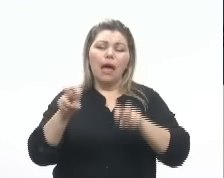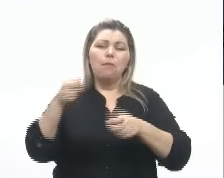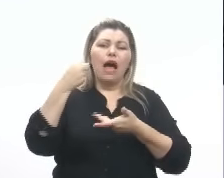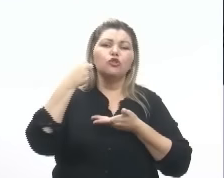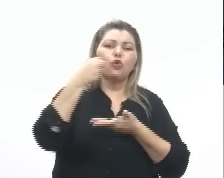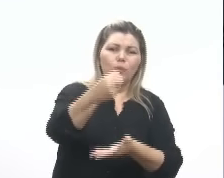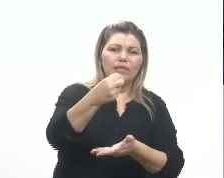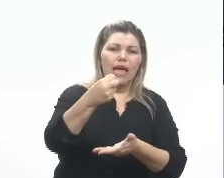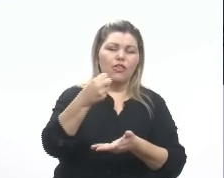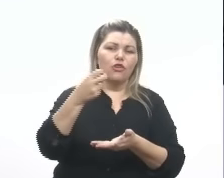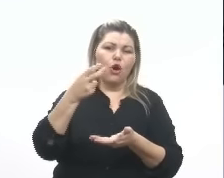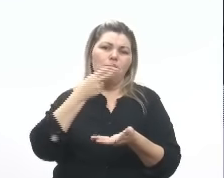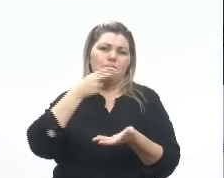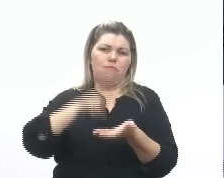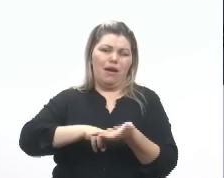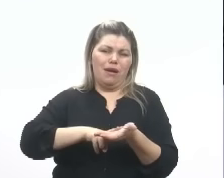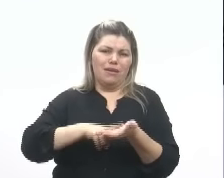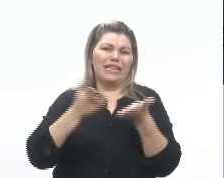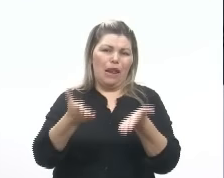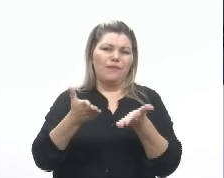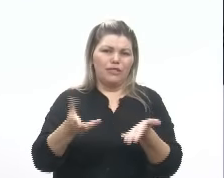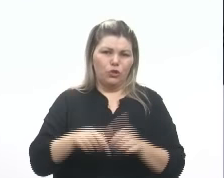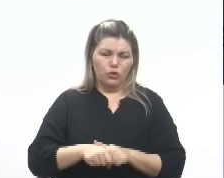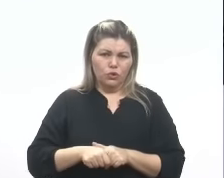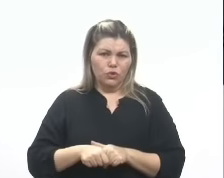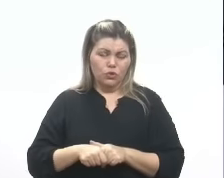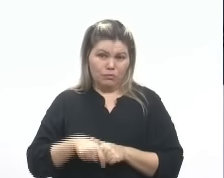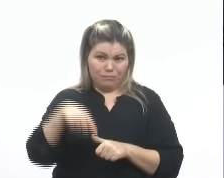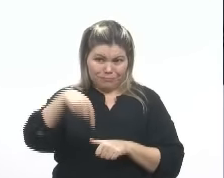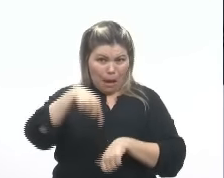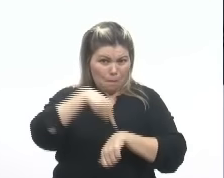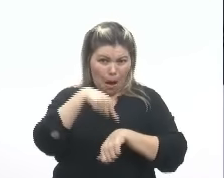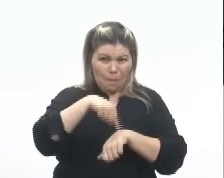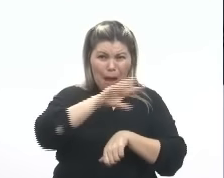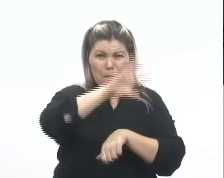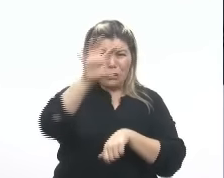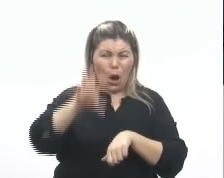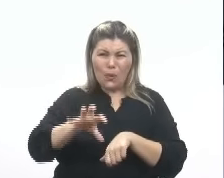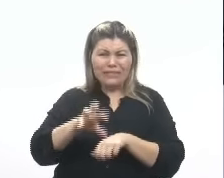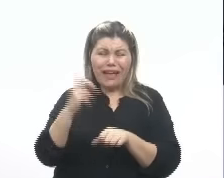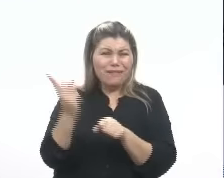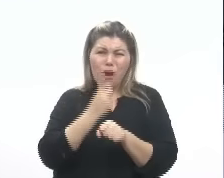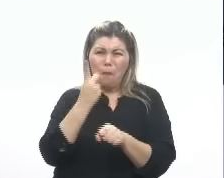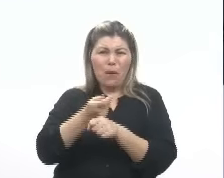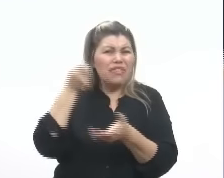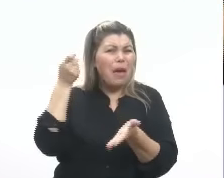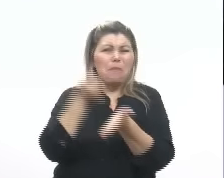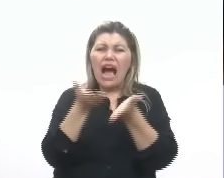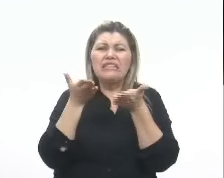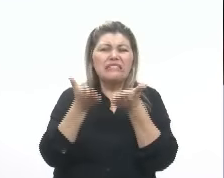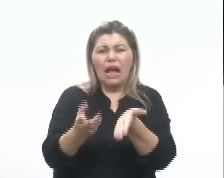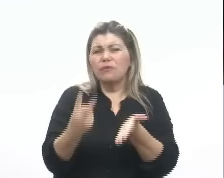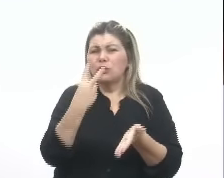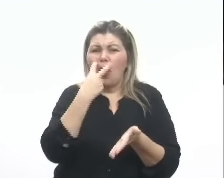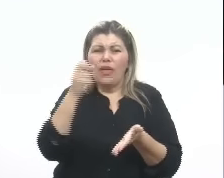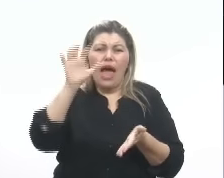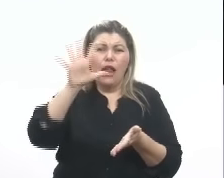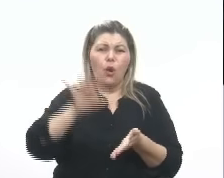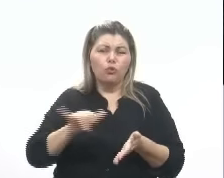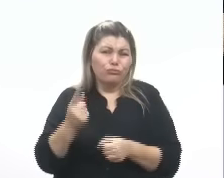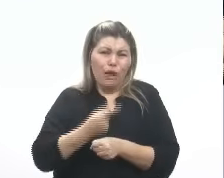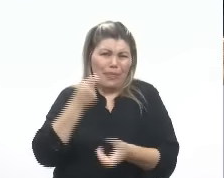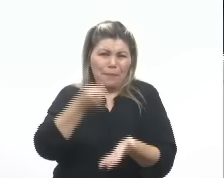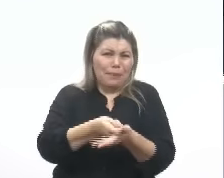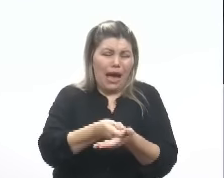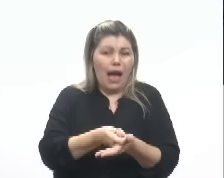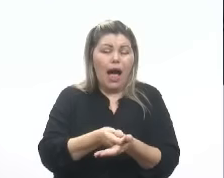las tarifas. En este momento en las provincias son impagables los servicios de energía. Y el